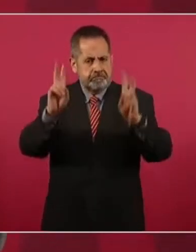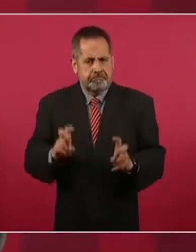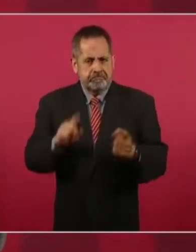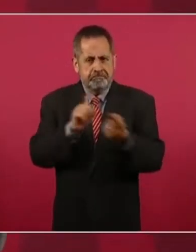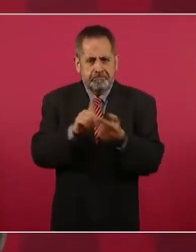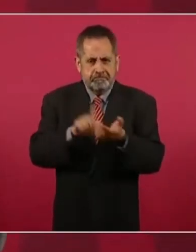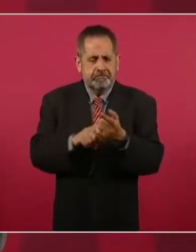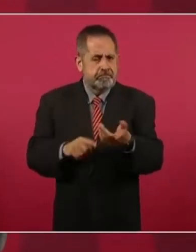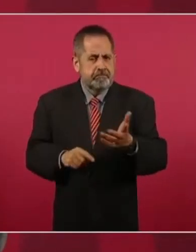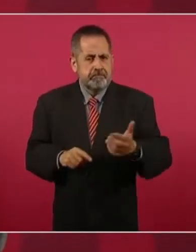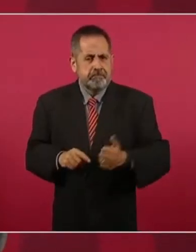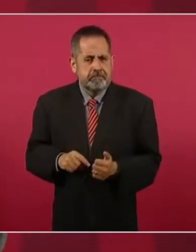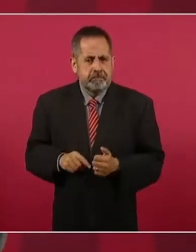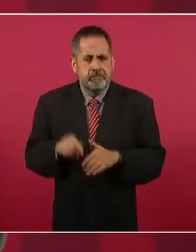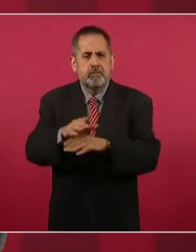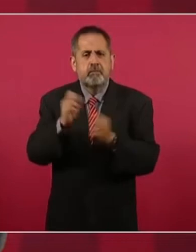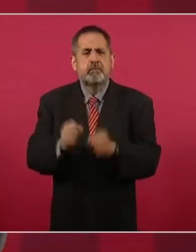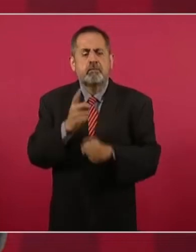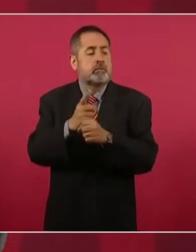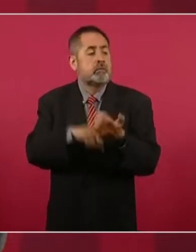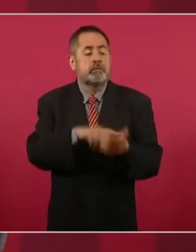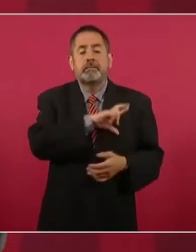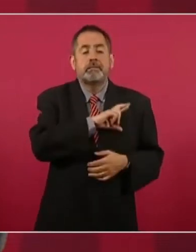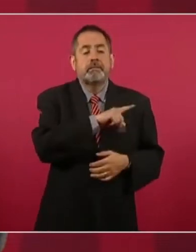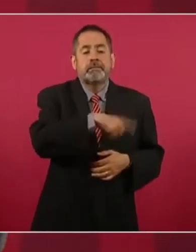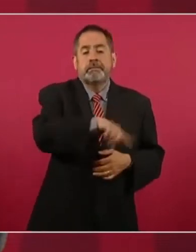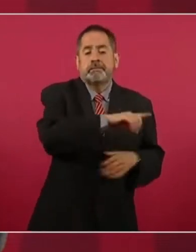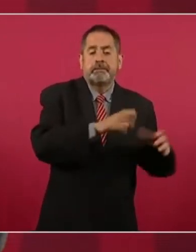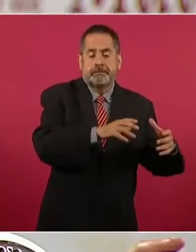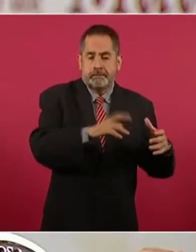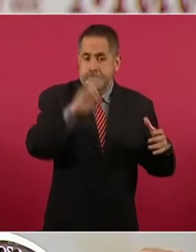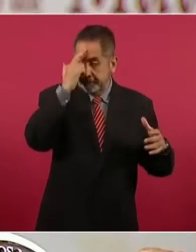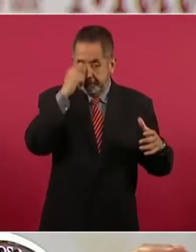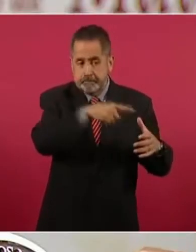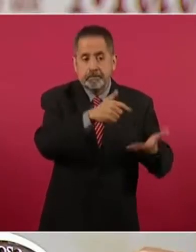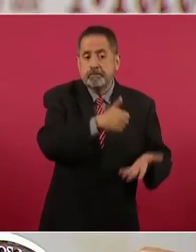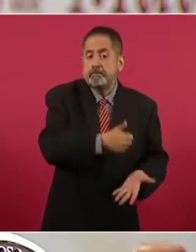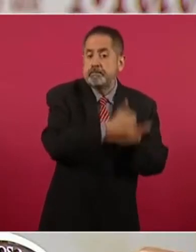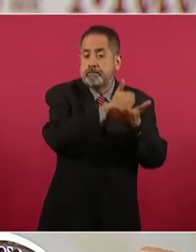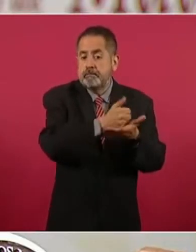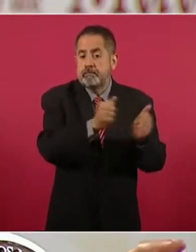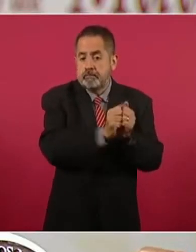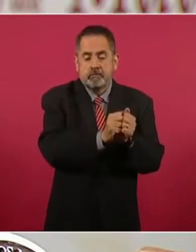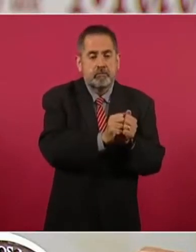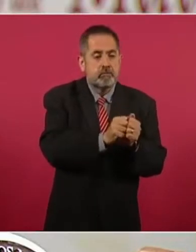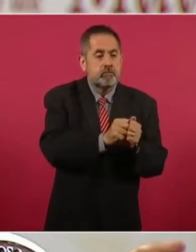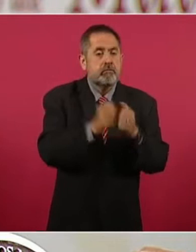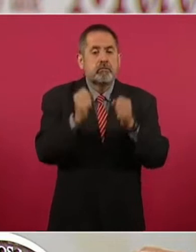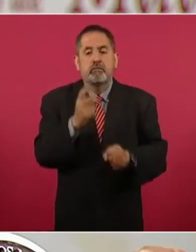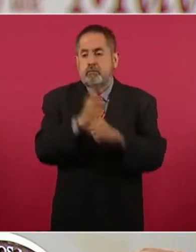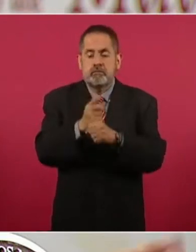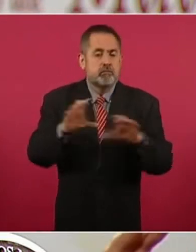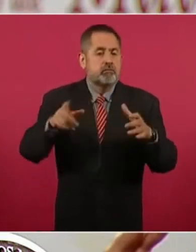este tema de la seguridad privada, que hay que recordar que son auxiliares de la seguridad